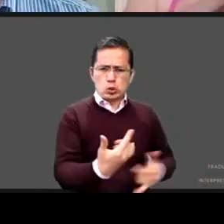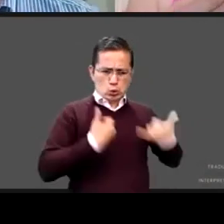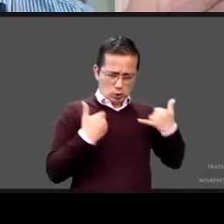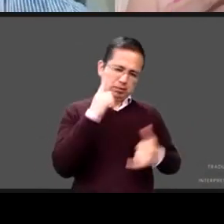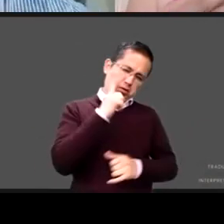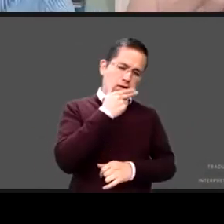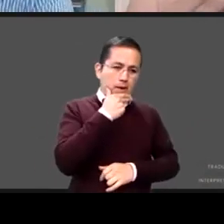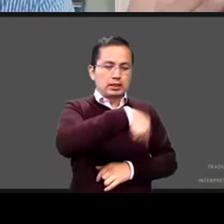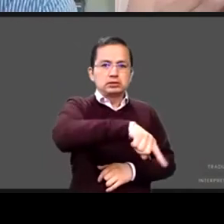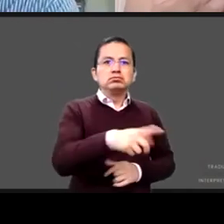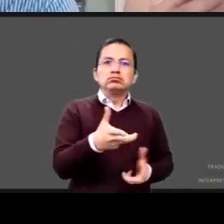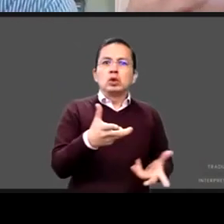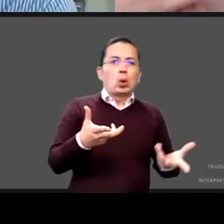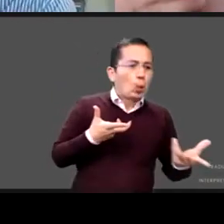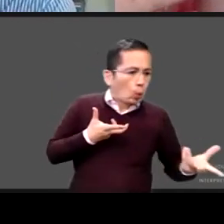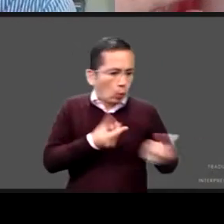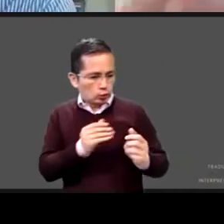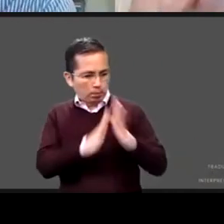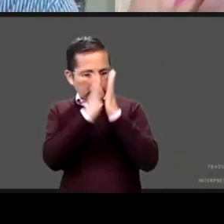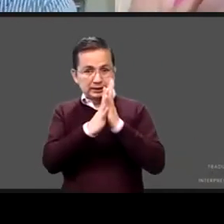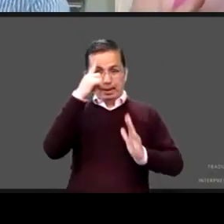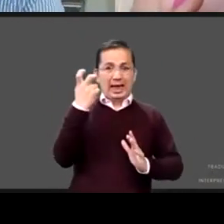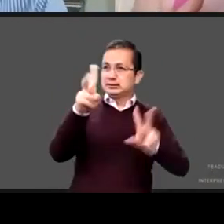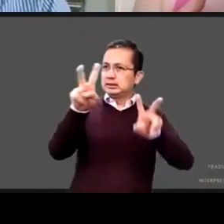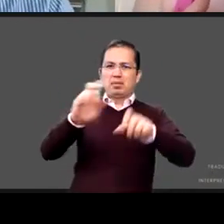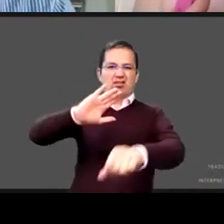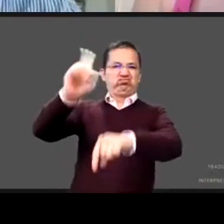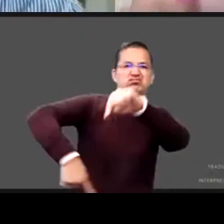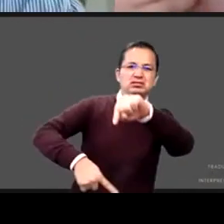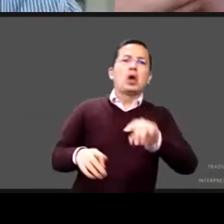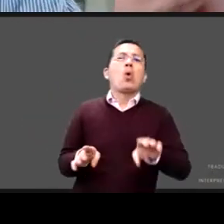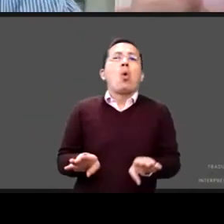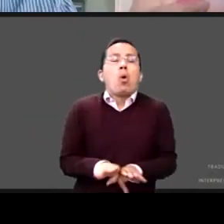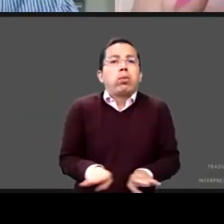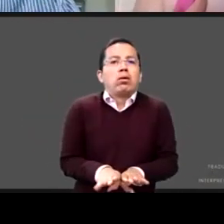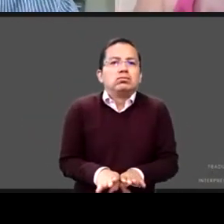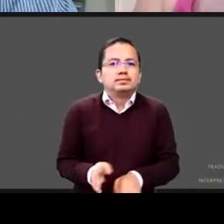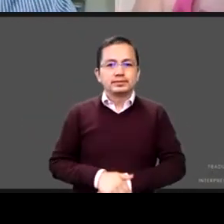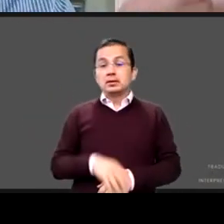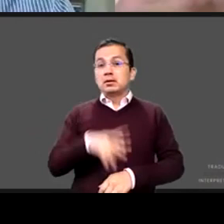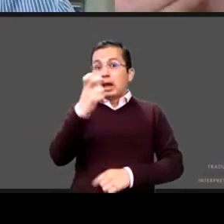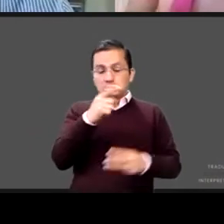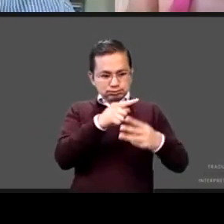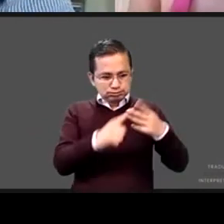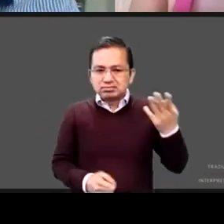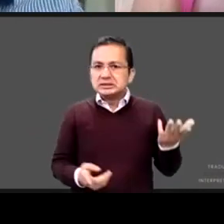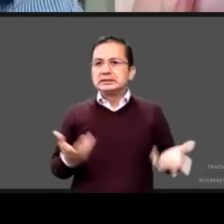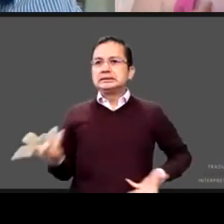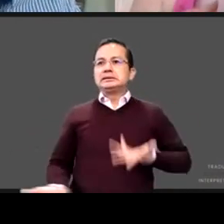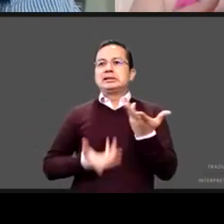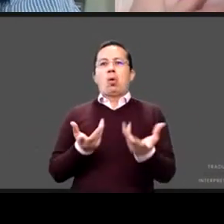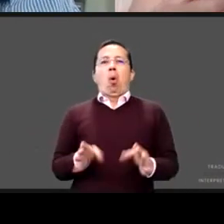el castigo corporal? Sería muy importante abordar esto y tratar de pensar rutas. O